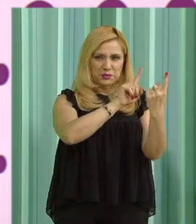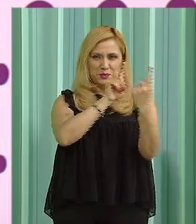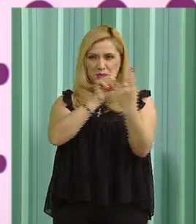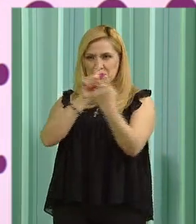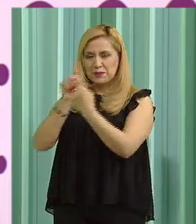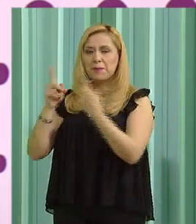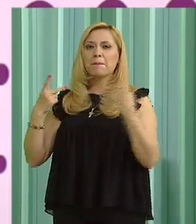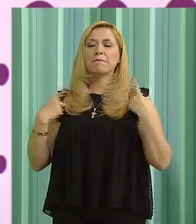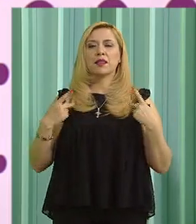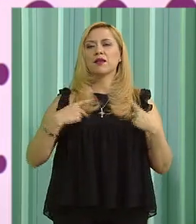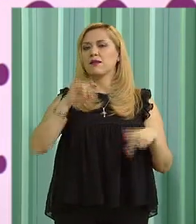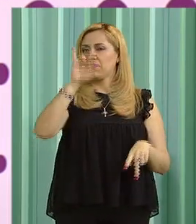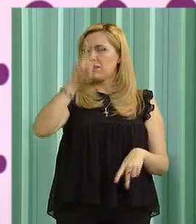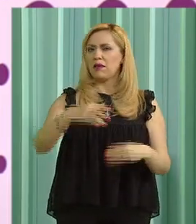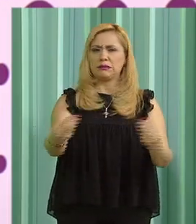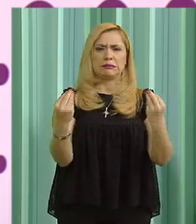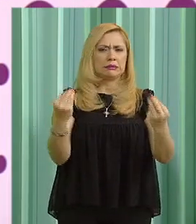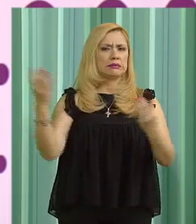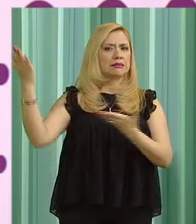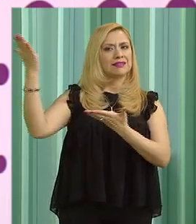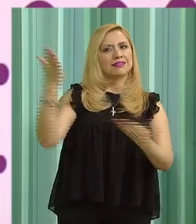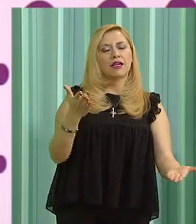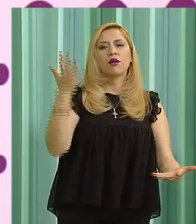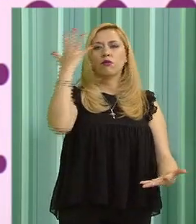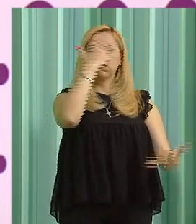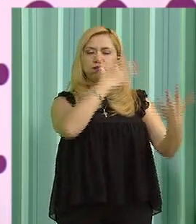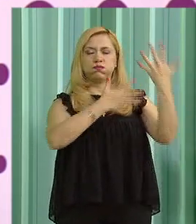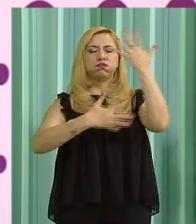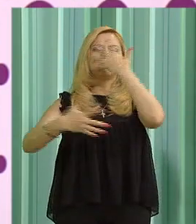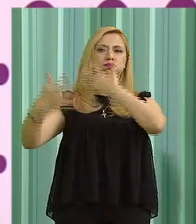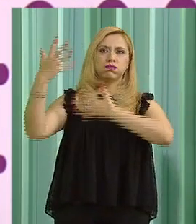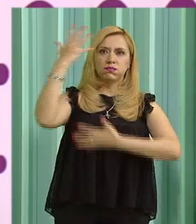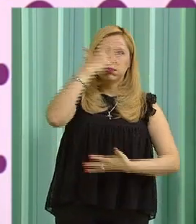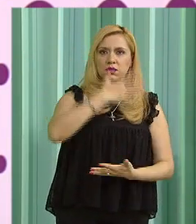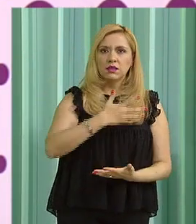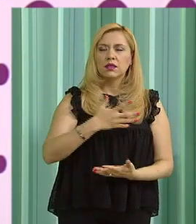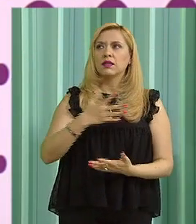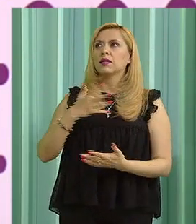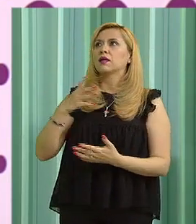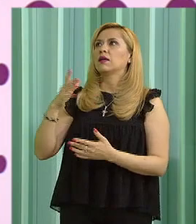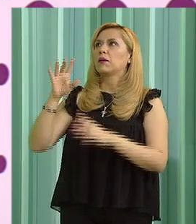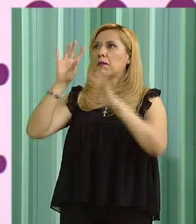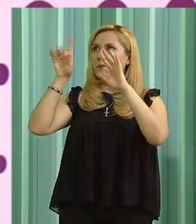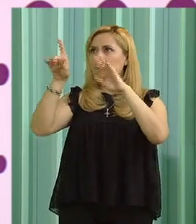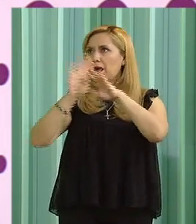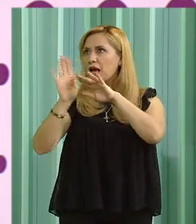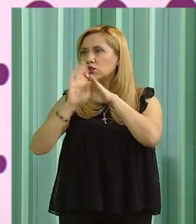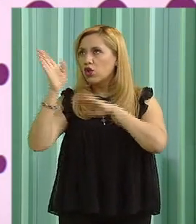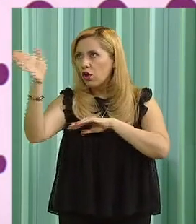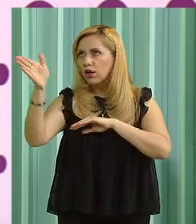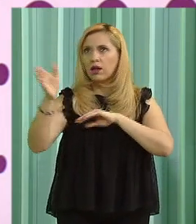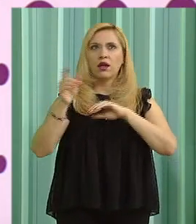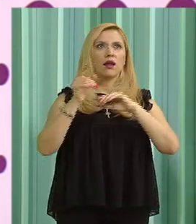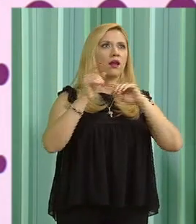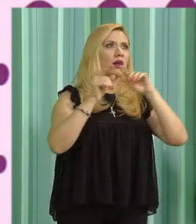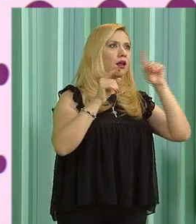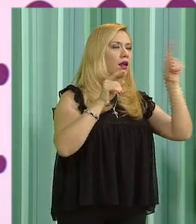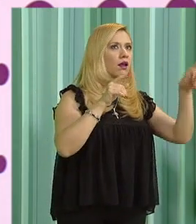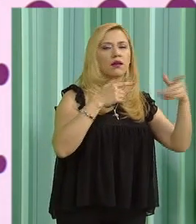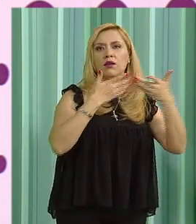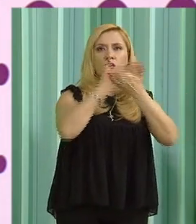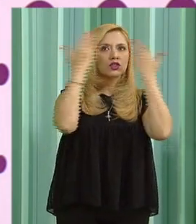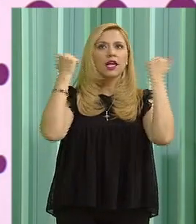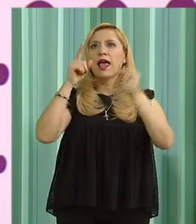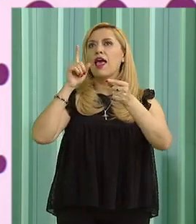personas llegan muy confundidas, porque llevan un proceso con Comar, pero se tienen que regularizar con migración, pero no saben con quién tengo